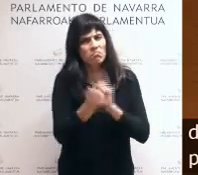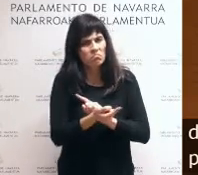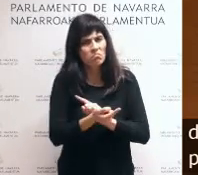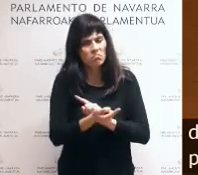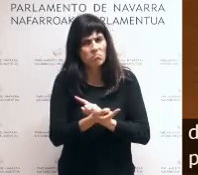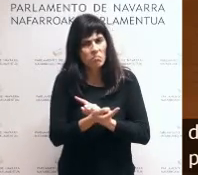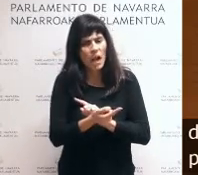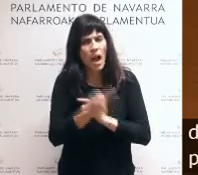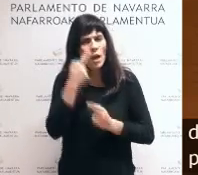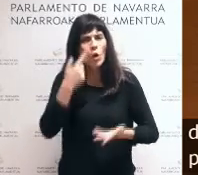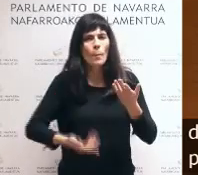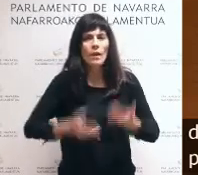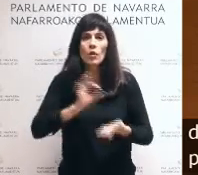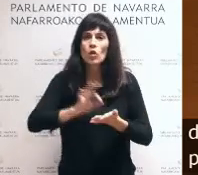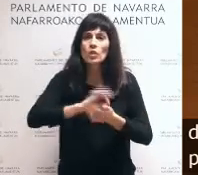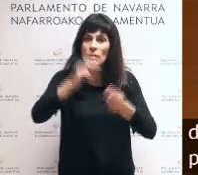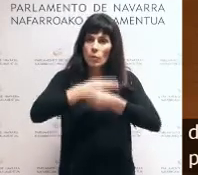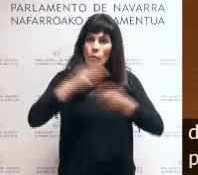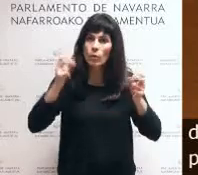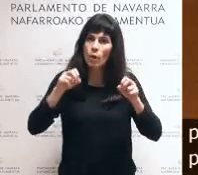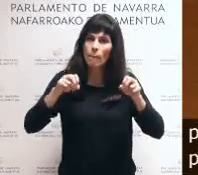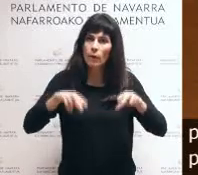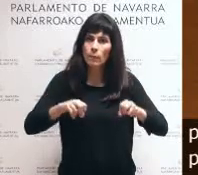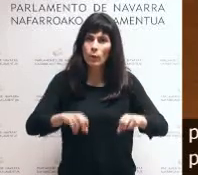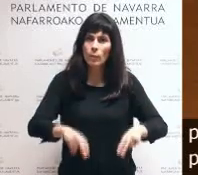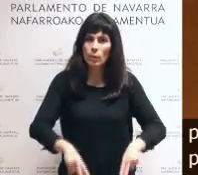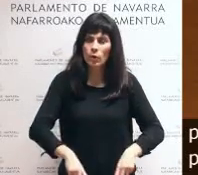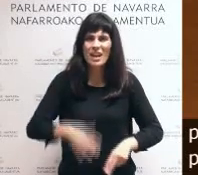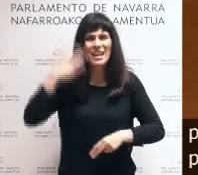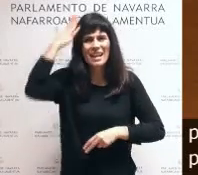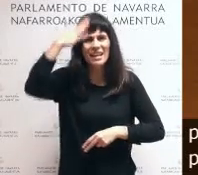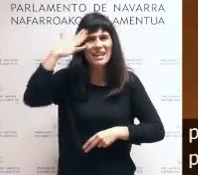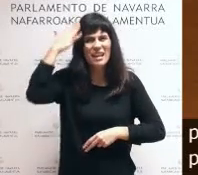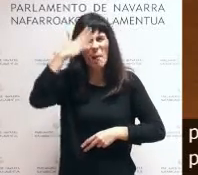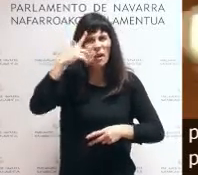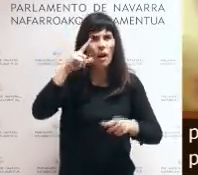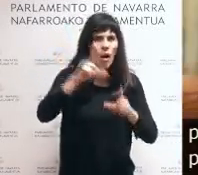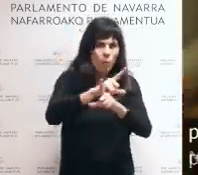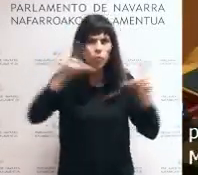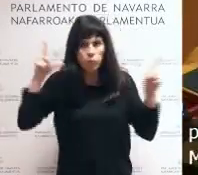deteriorar los servicios públicos y poner de nuevo a Navarra en el mapa de la corrupción. Muchas gracias.